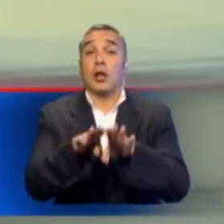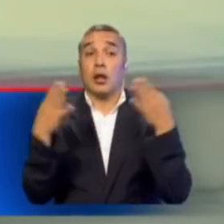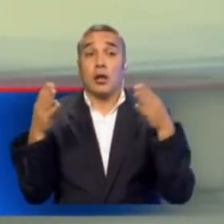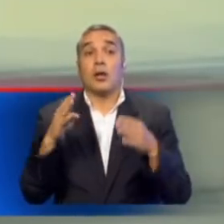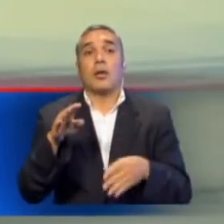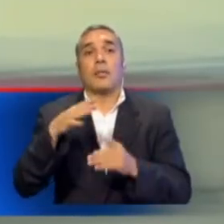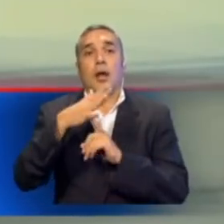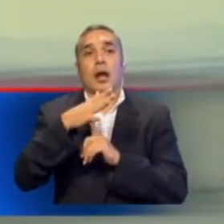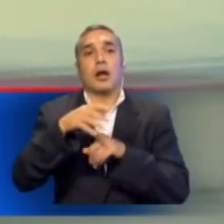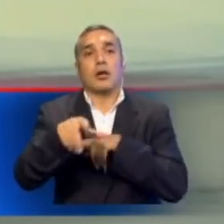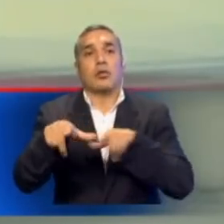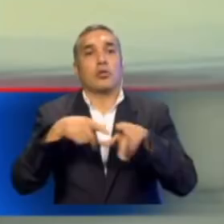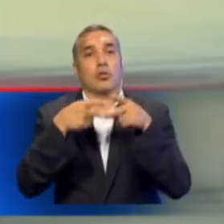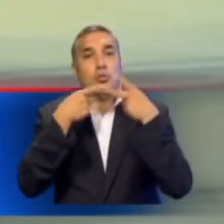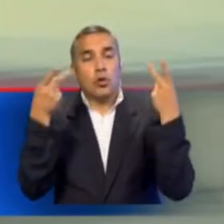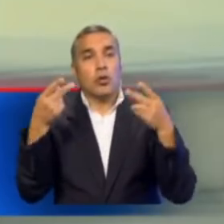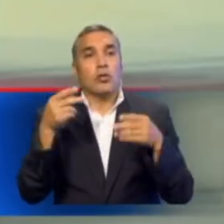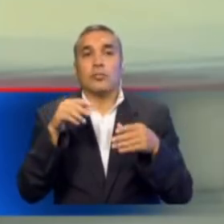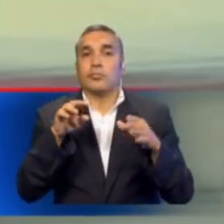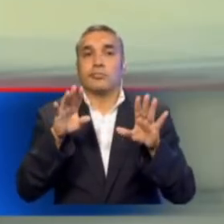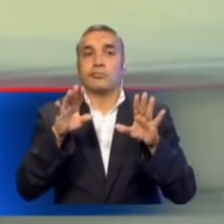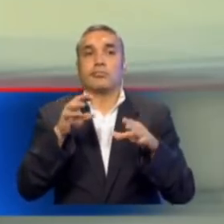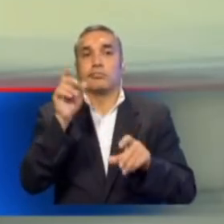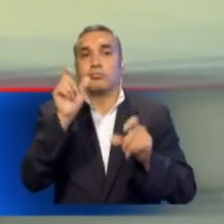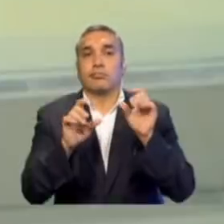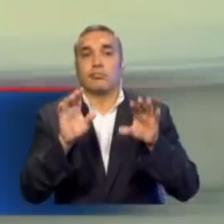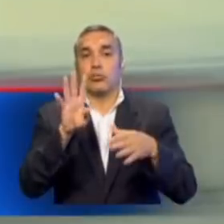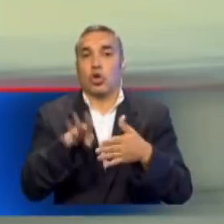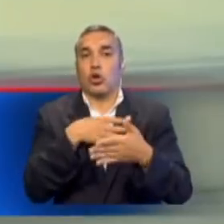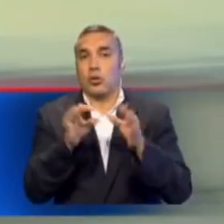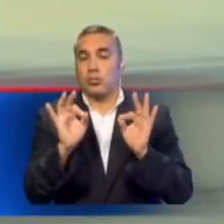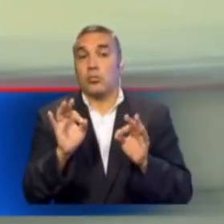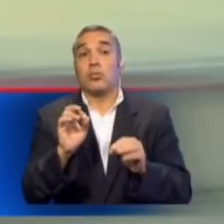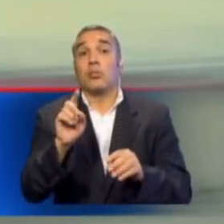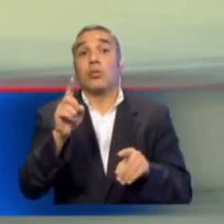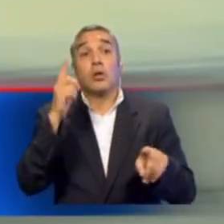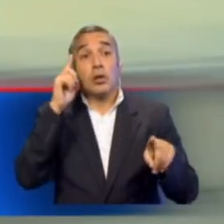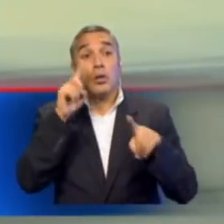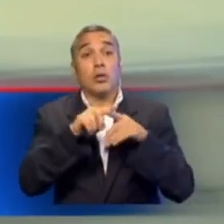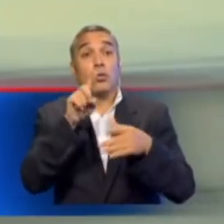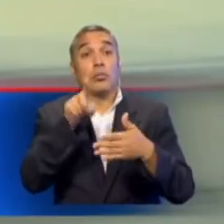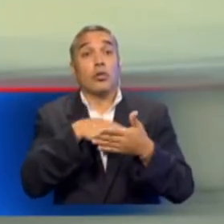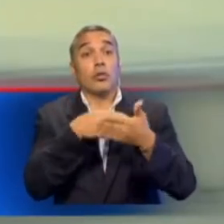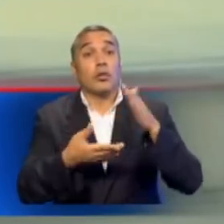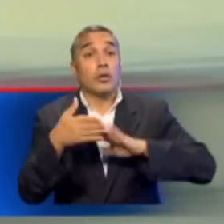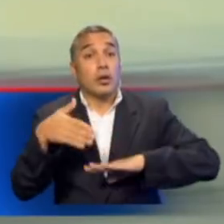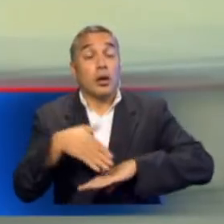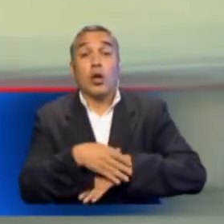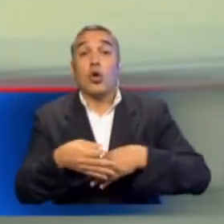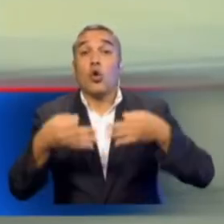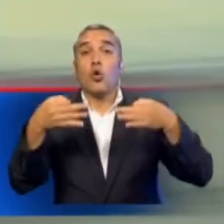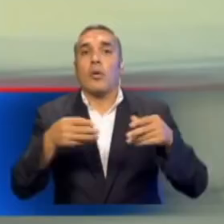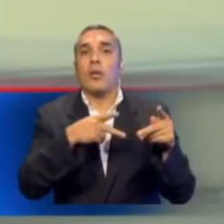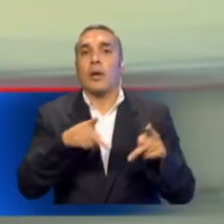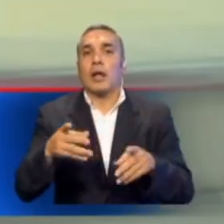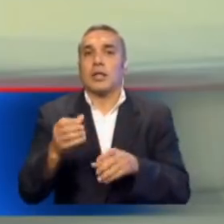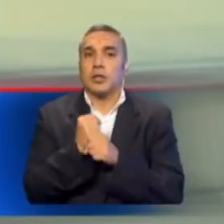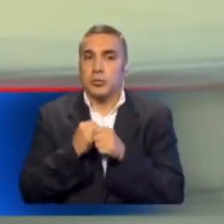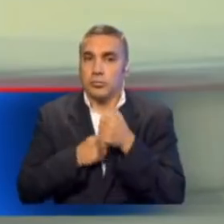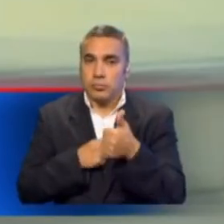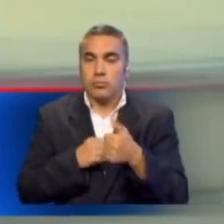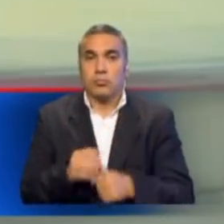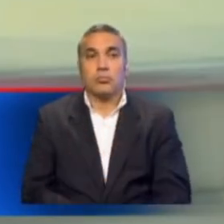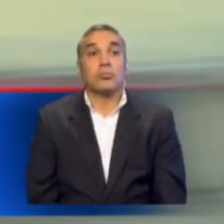los parques y espacios públicos con limitaciones de aforo y horario, de acuerdo al toque de queda y cumpliendo las medidas de